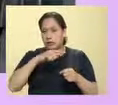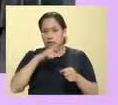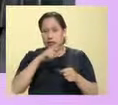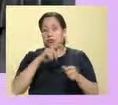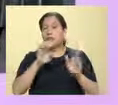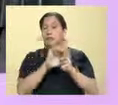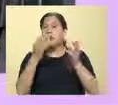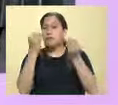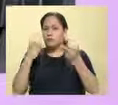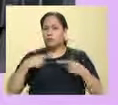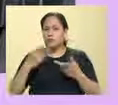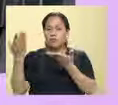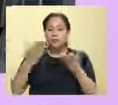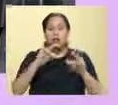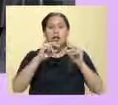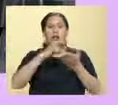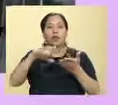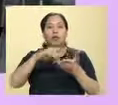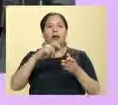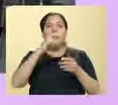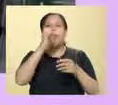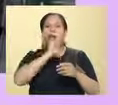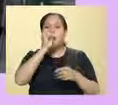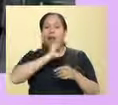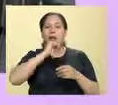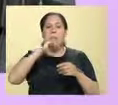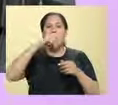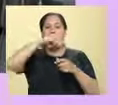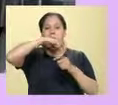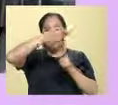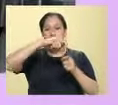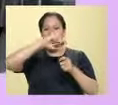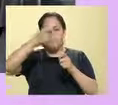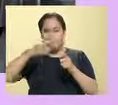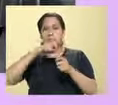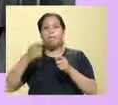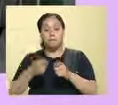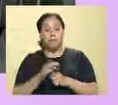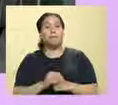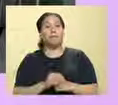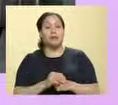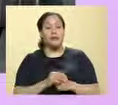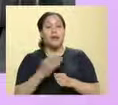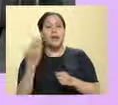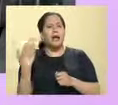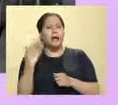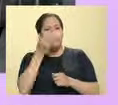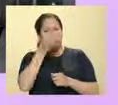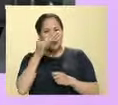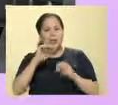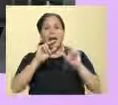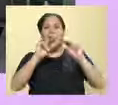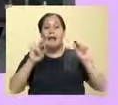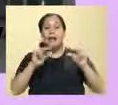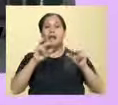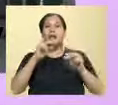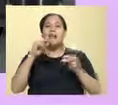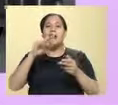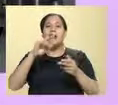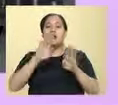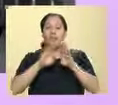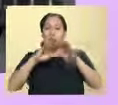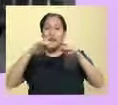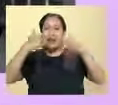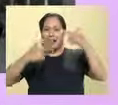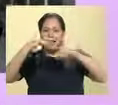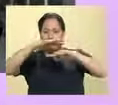Mucha gente viene por el helado de plátano. ¡Qué rico! Mucho, me encantan los helados. Hace poco sacamos el helado de nata. ¿Helado de